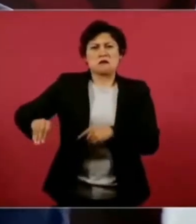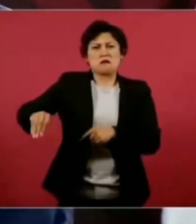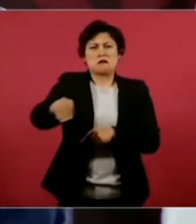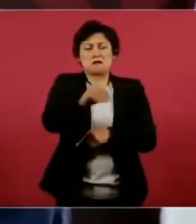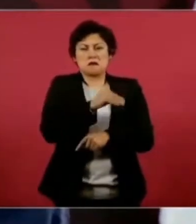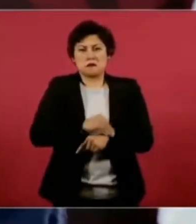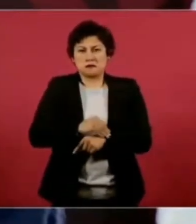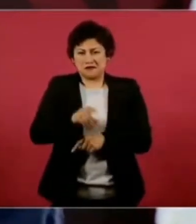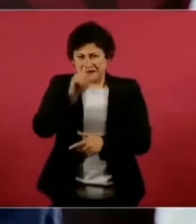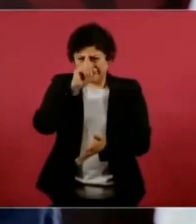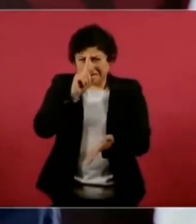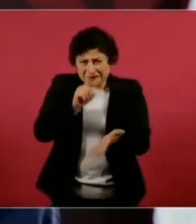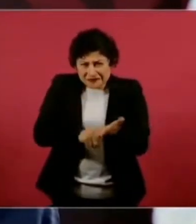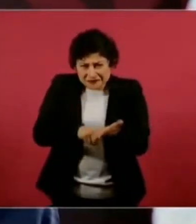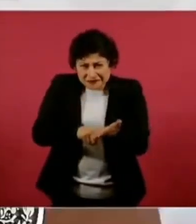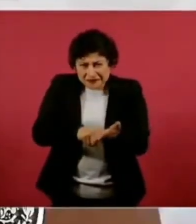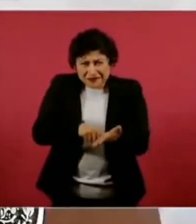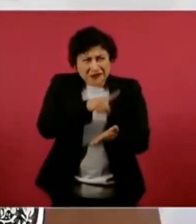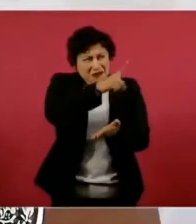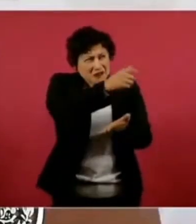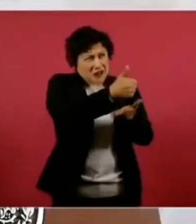No.